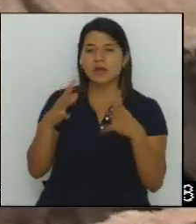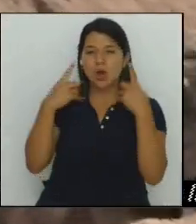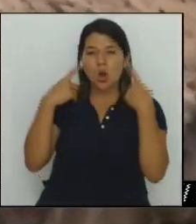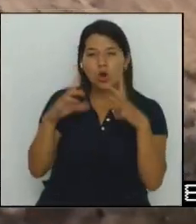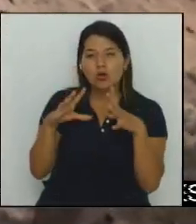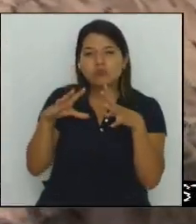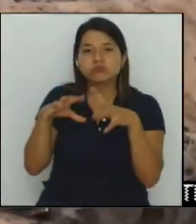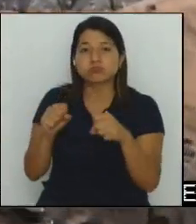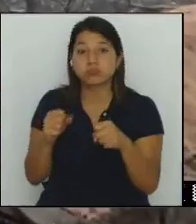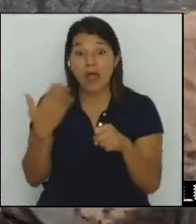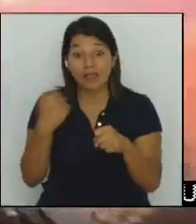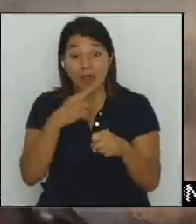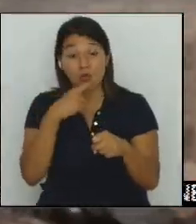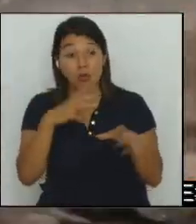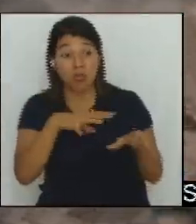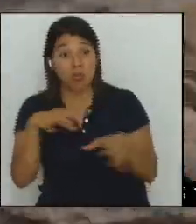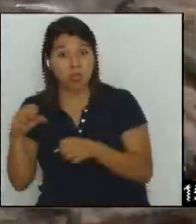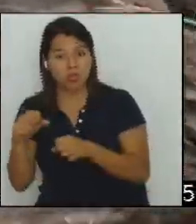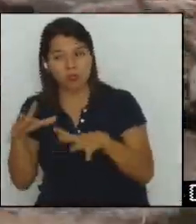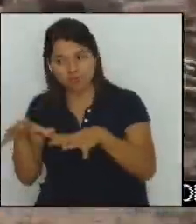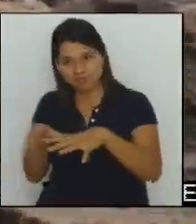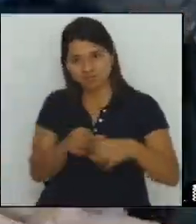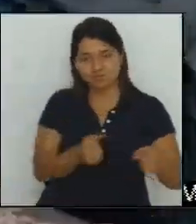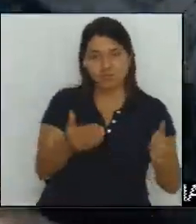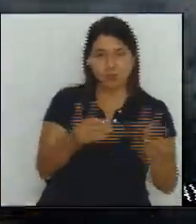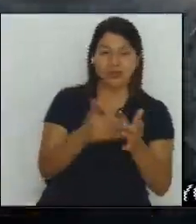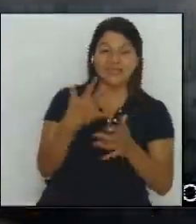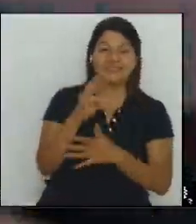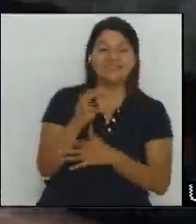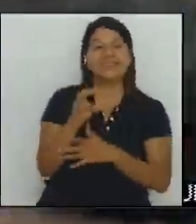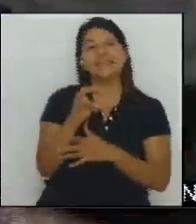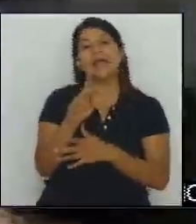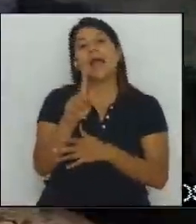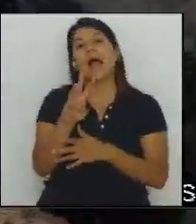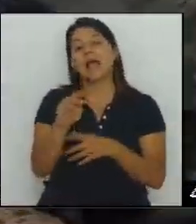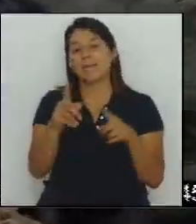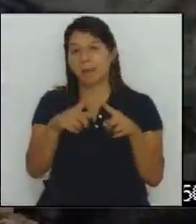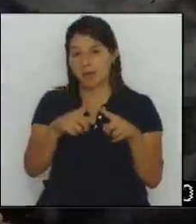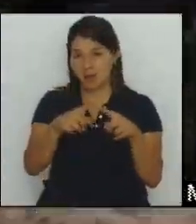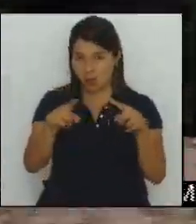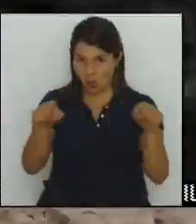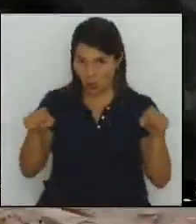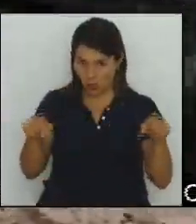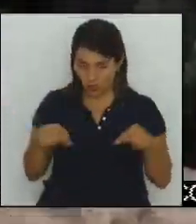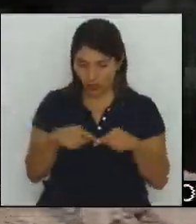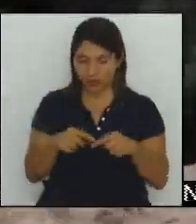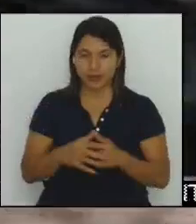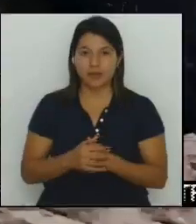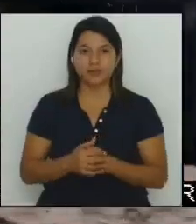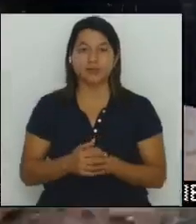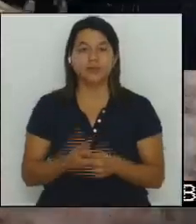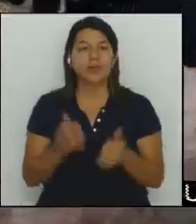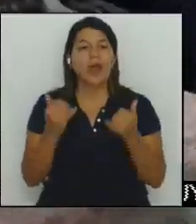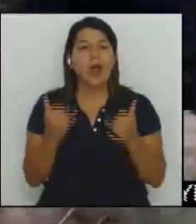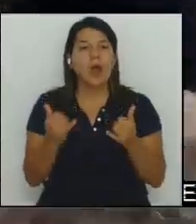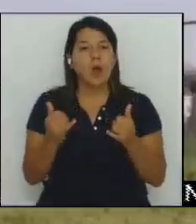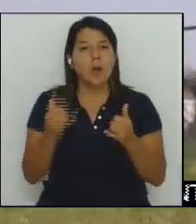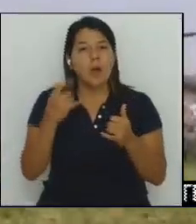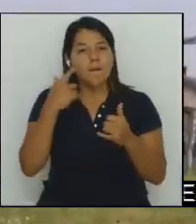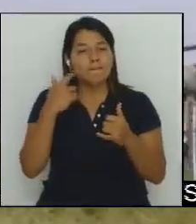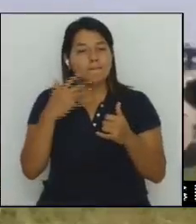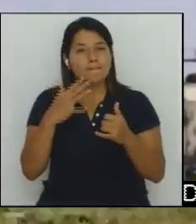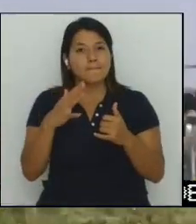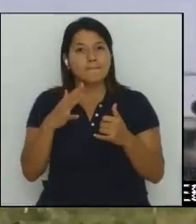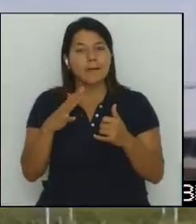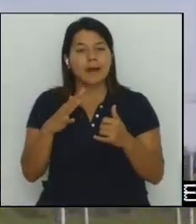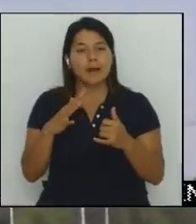Los supuestos reveses del ejército ruso en Bakhmut tienen como telón de fondo los incesantes rumores de una inminente contraofensiva ucraniana y también de una